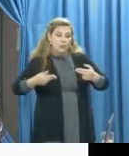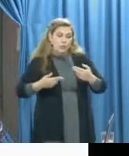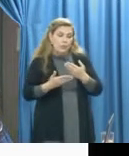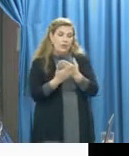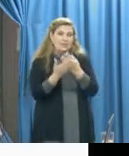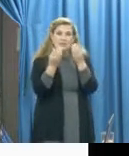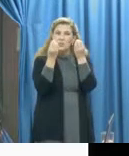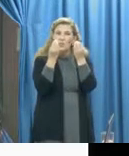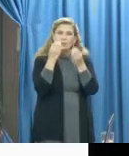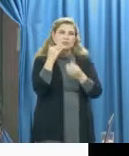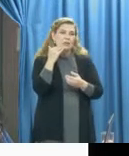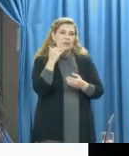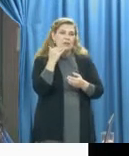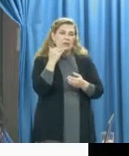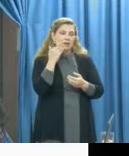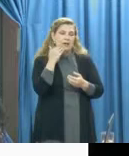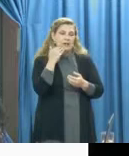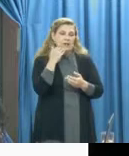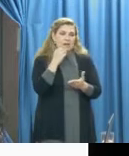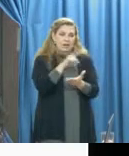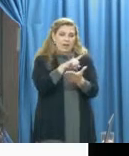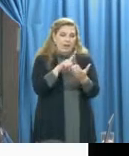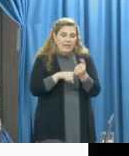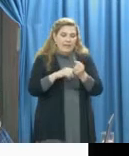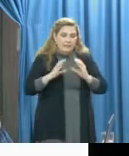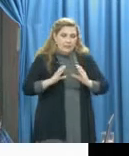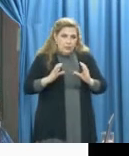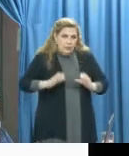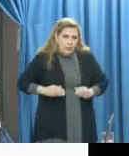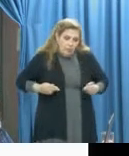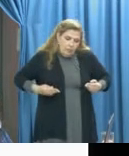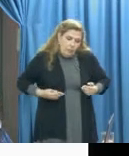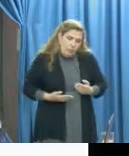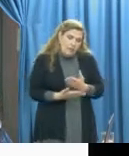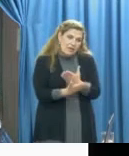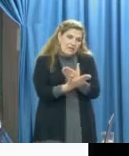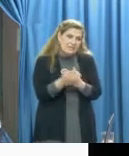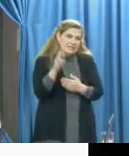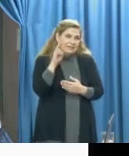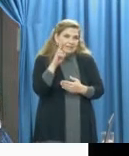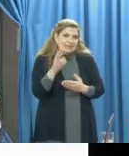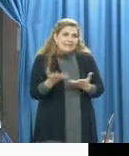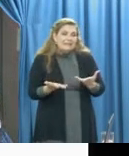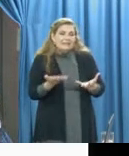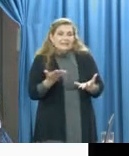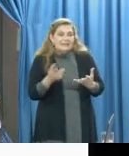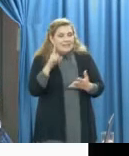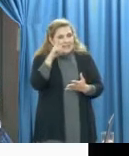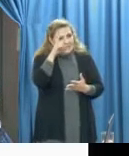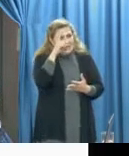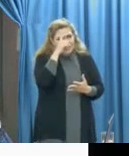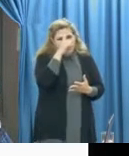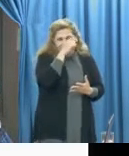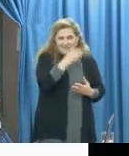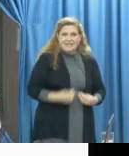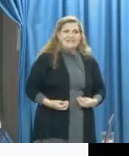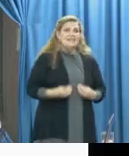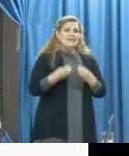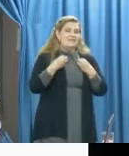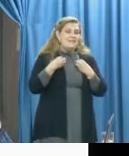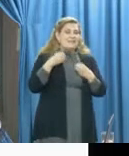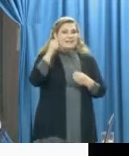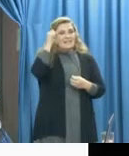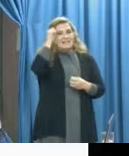malformaciones múltiples y que va a competir con la vida, o sea, son niños síndromes que a